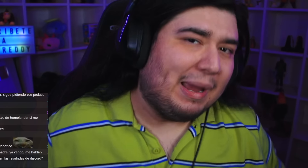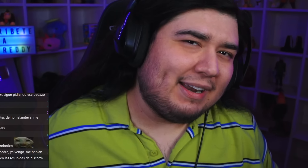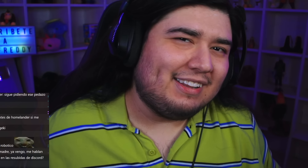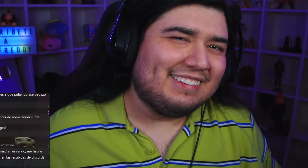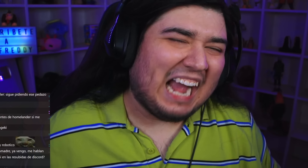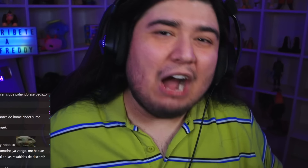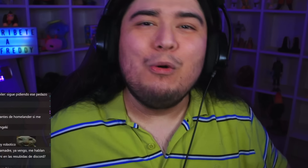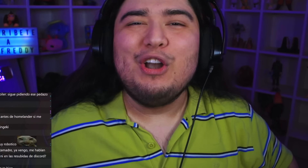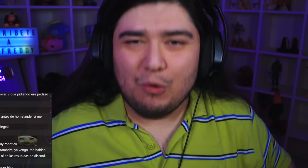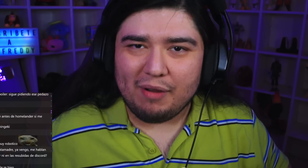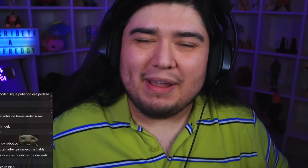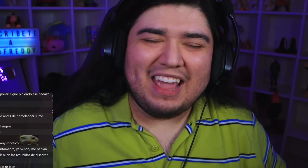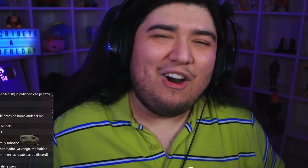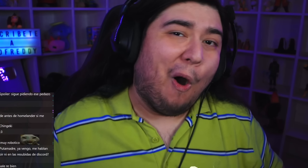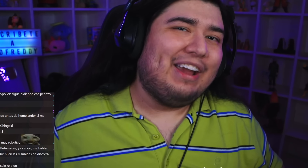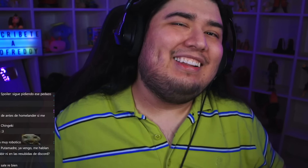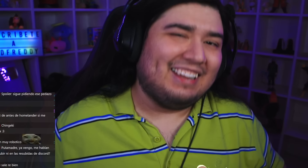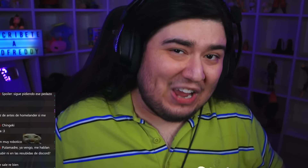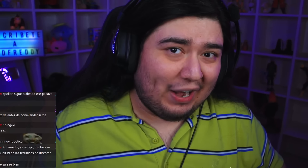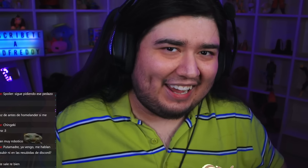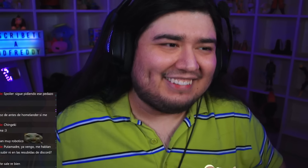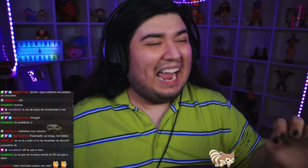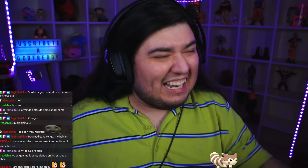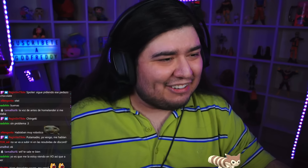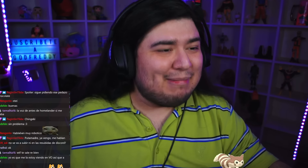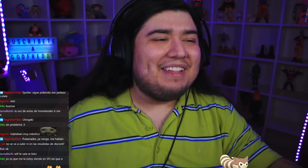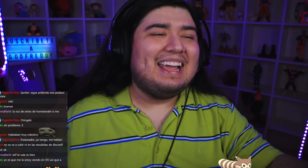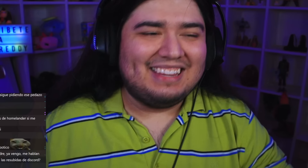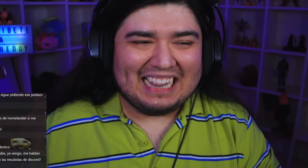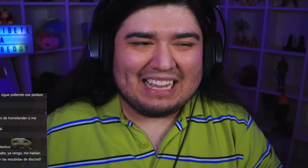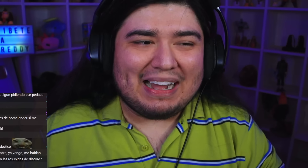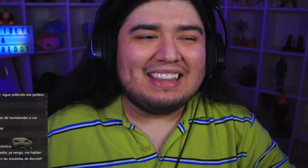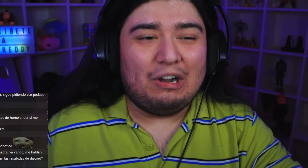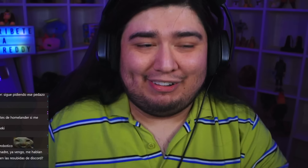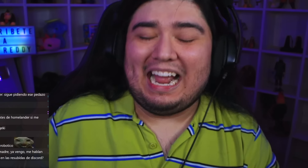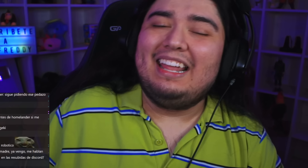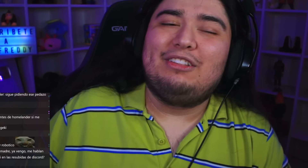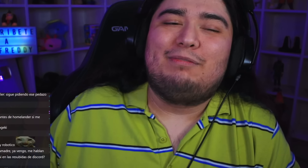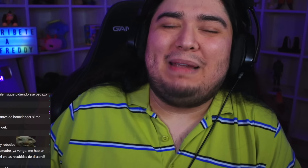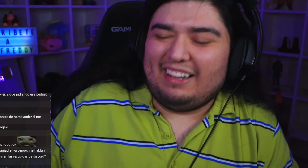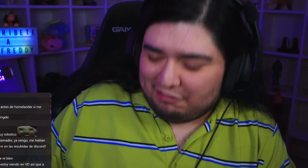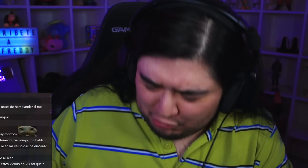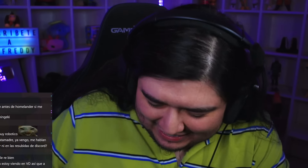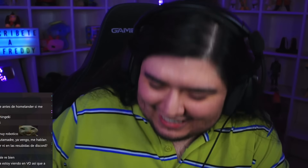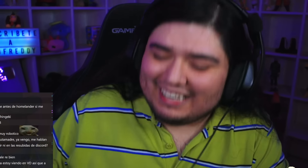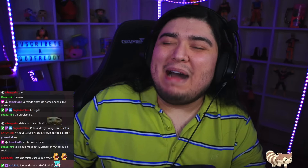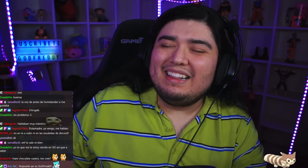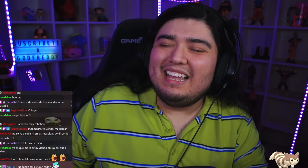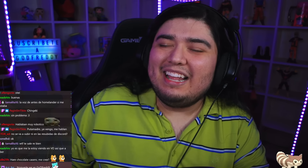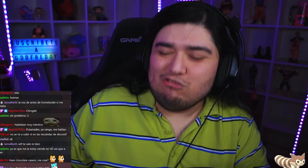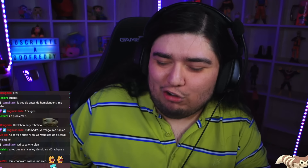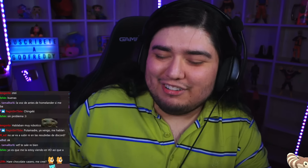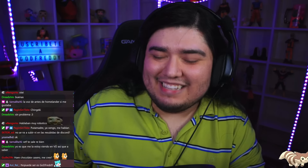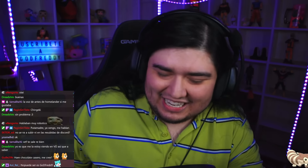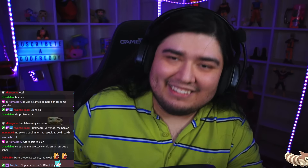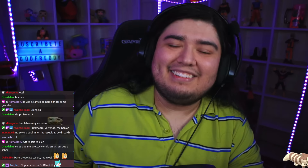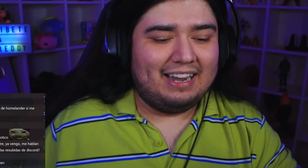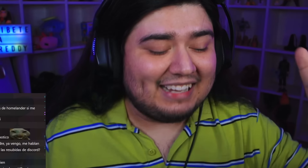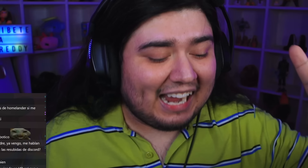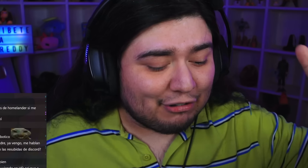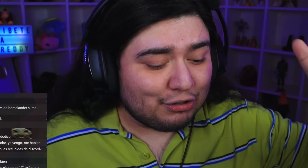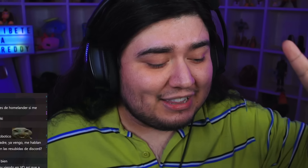todos, bienvenidos a un nuevo video. Hoy, señores, el desmadre del debate, los candidatos pierden su bate, parte 2 de